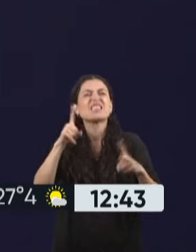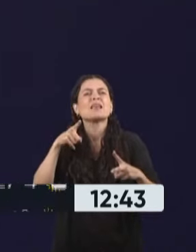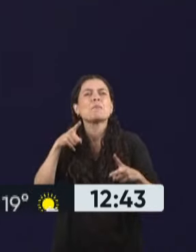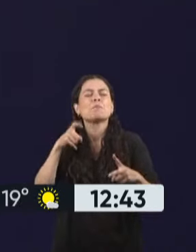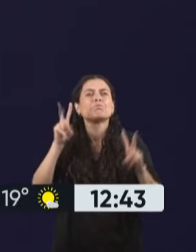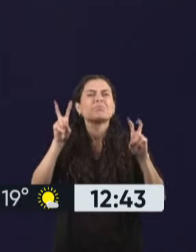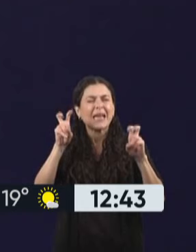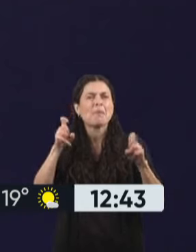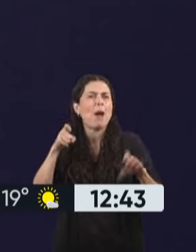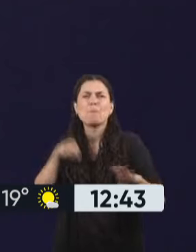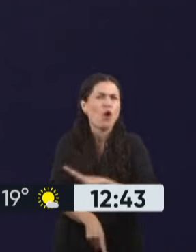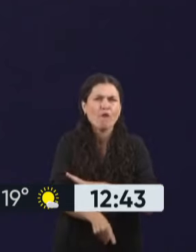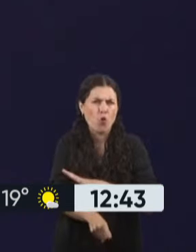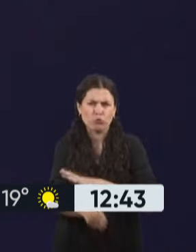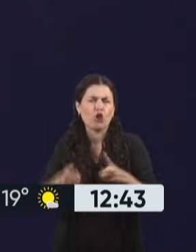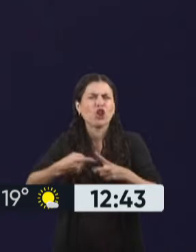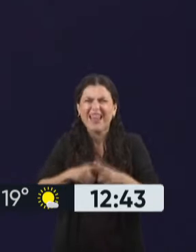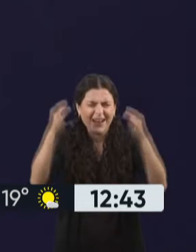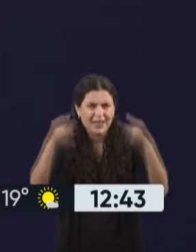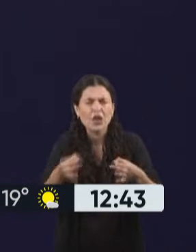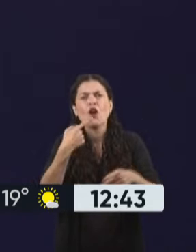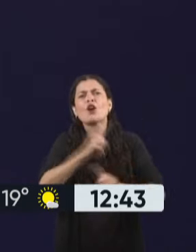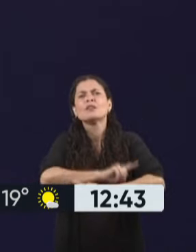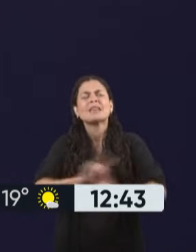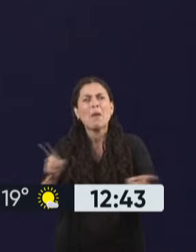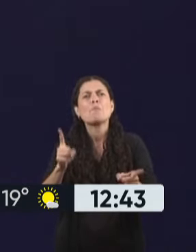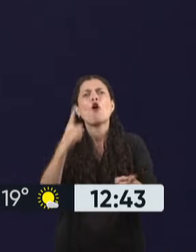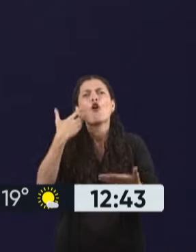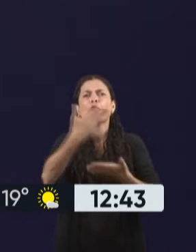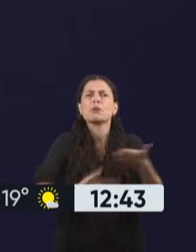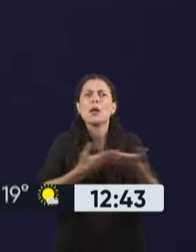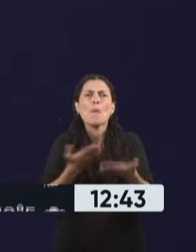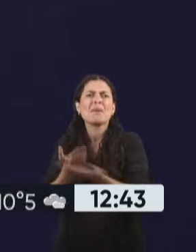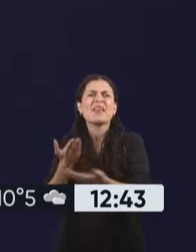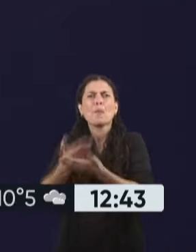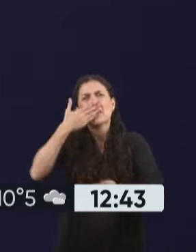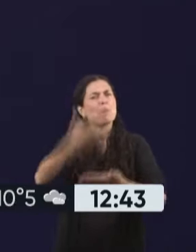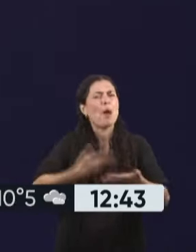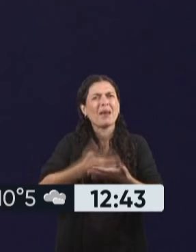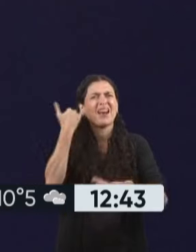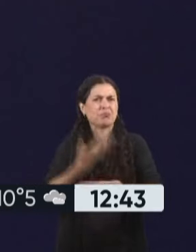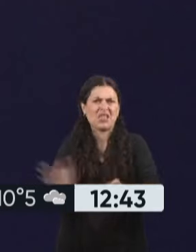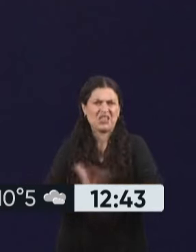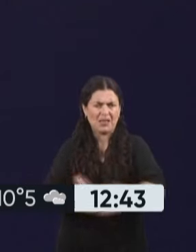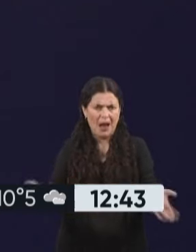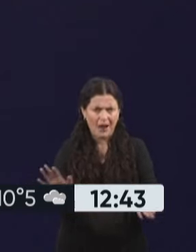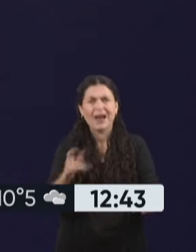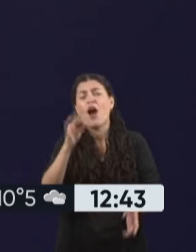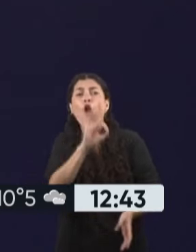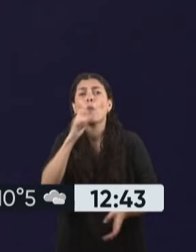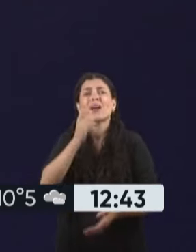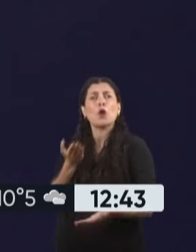están en este rubro. Ni la licencia de configuración ambiental, conocida como LCA, si cuentan con certificados